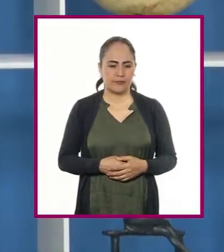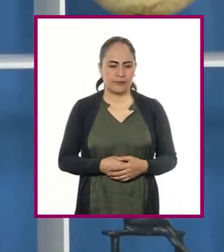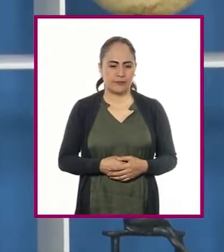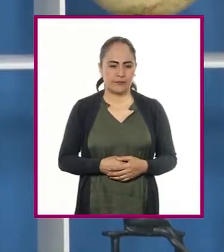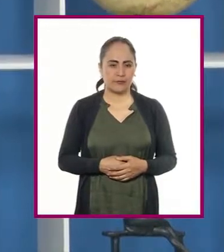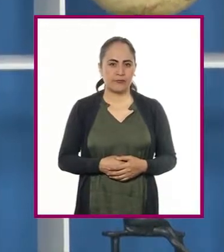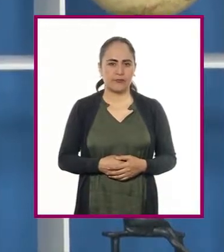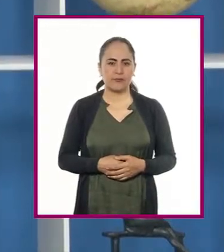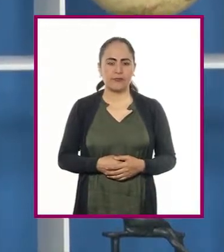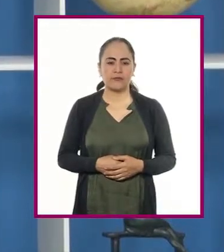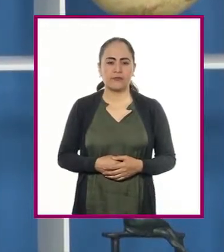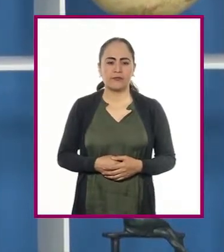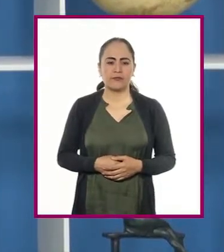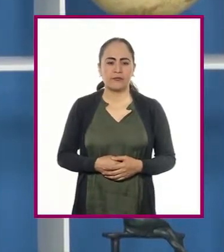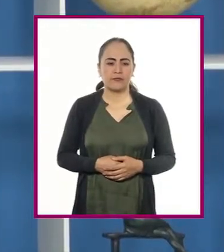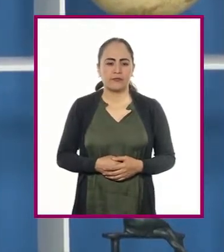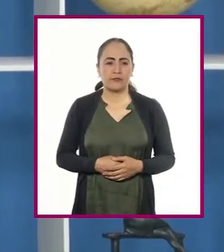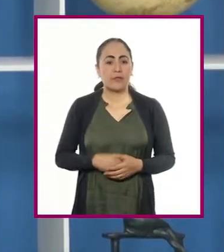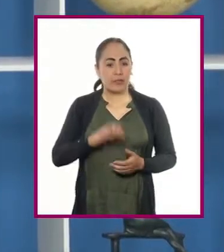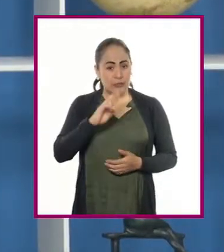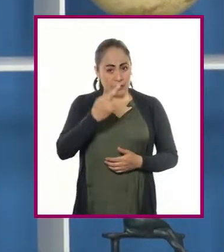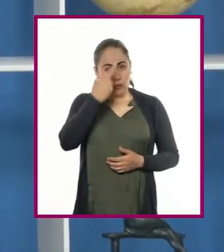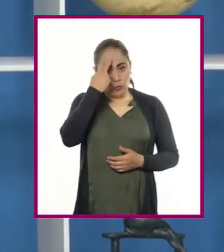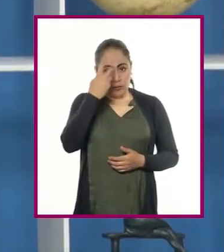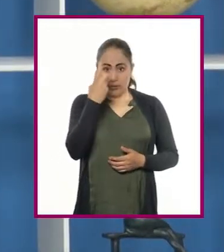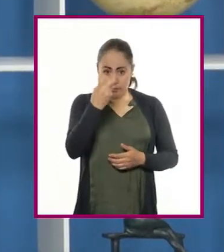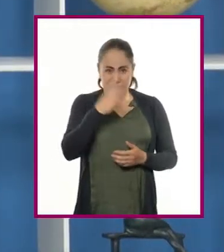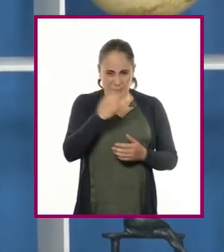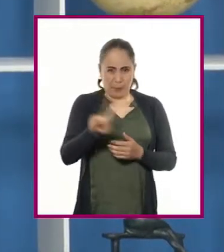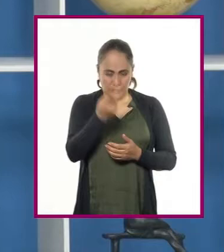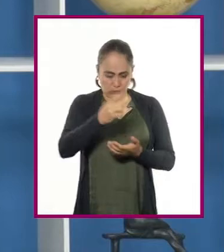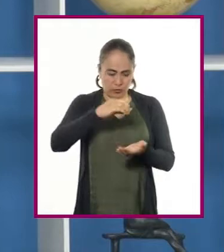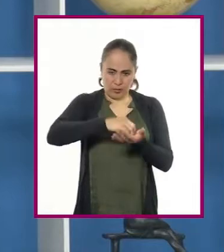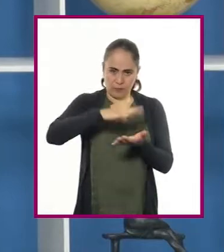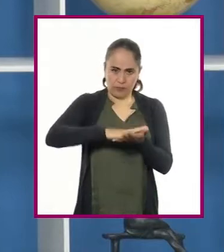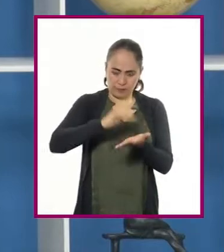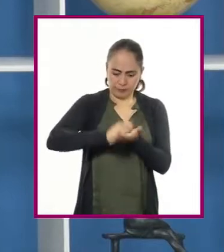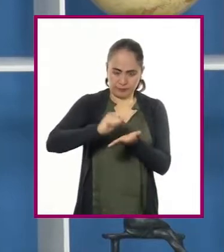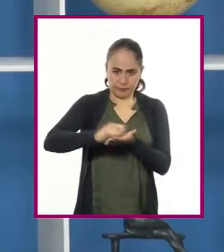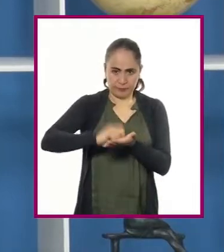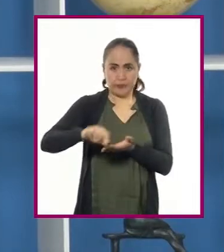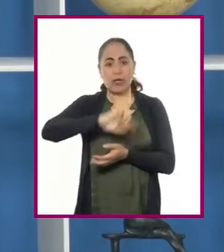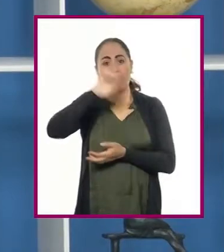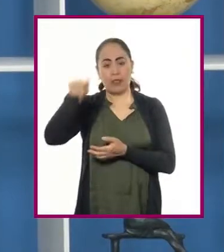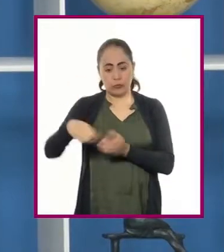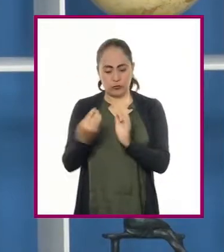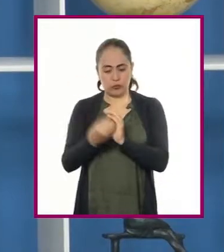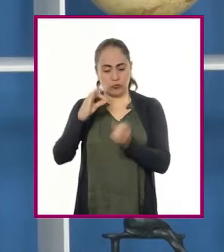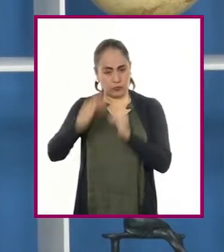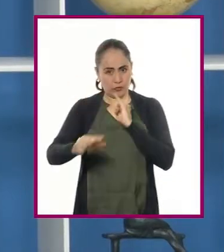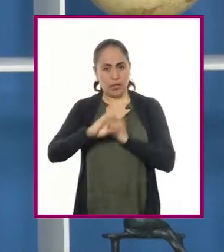y XVII? No olviden anotarla en su cuaderno y responderla al final de la sesión.